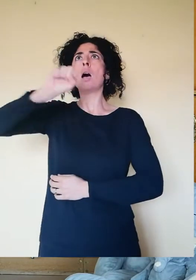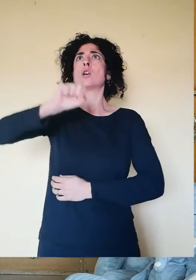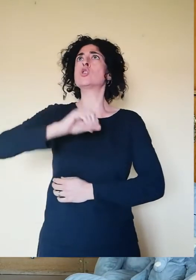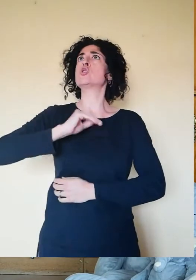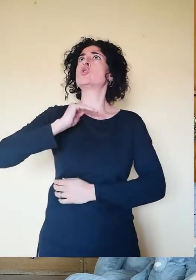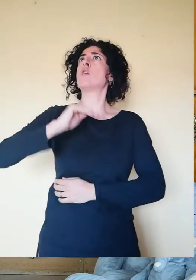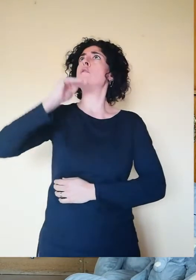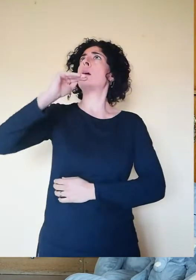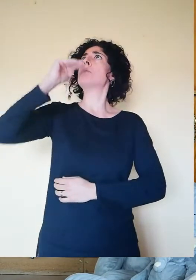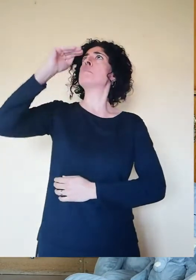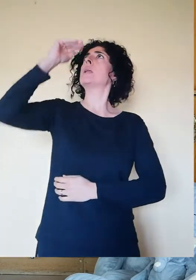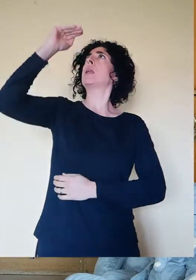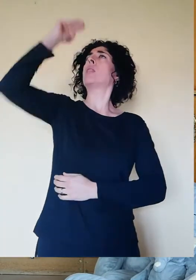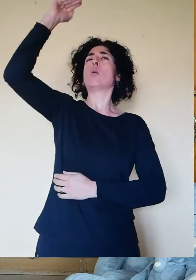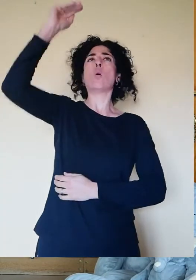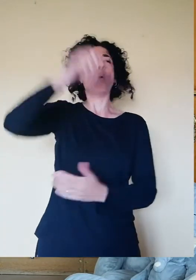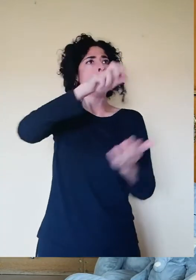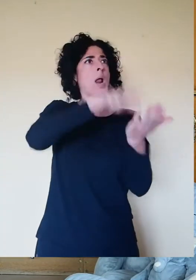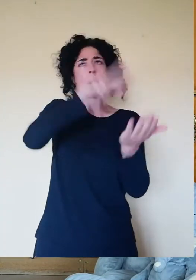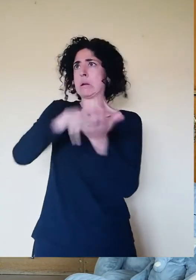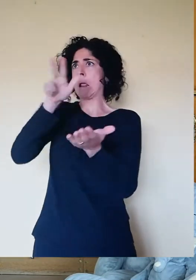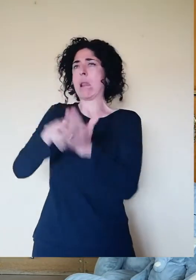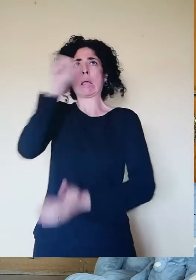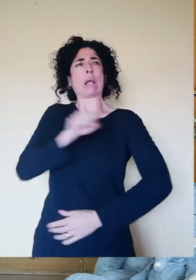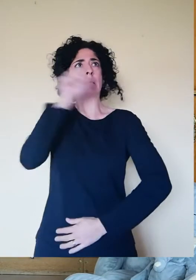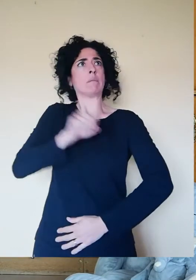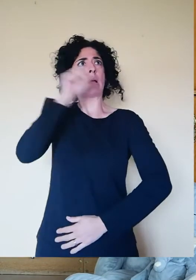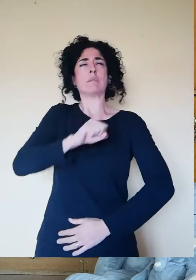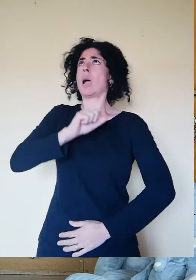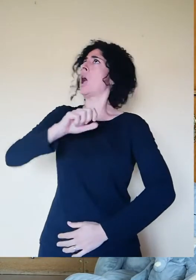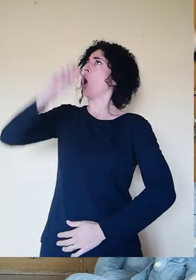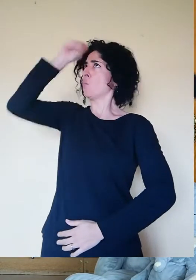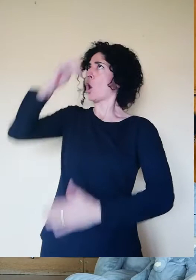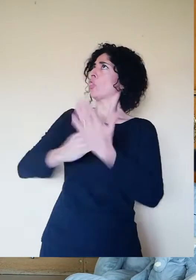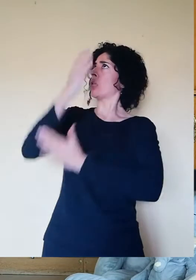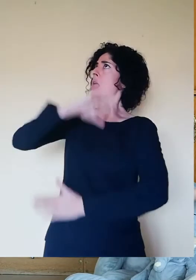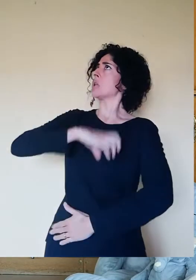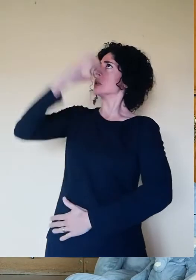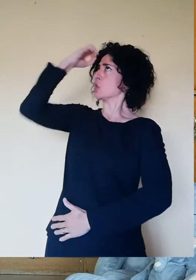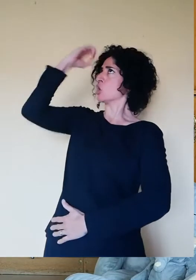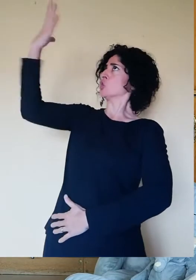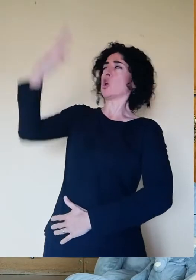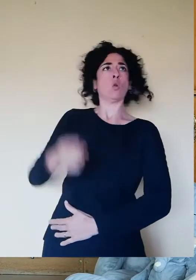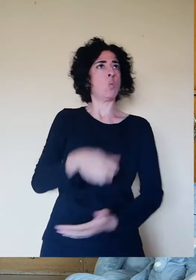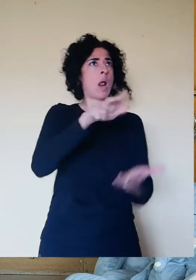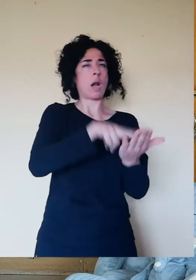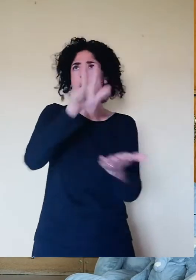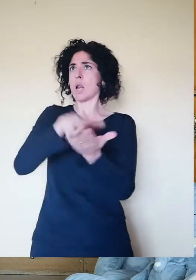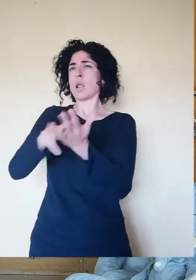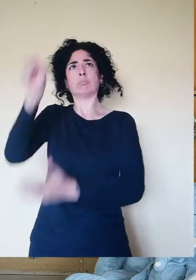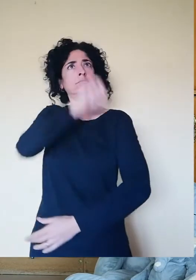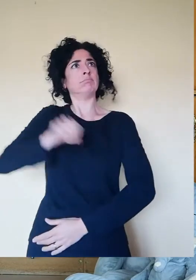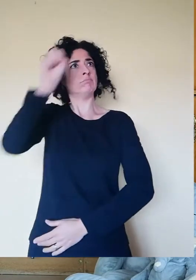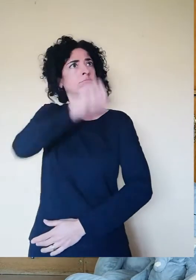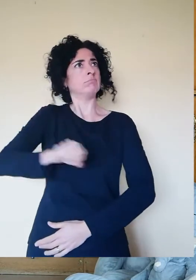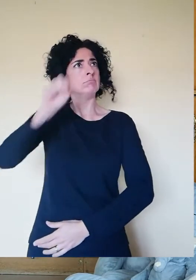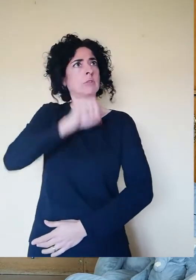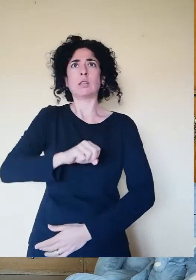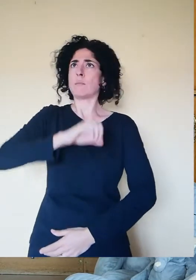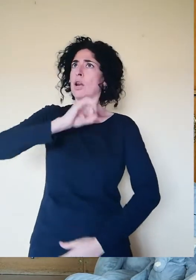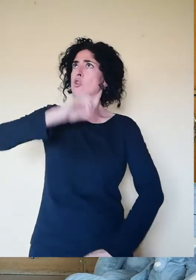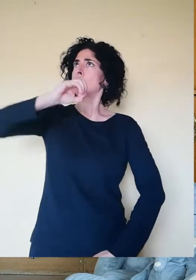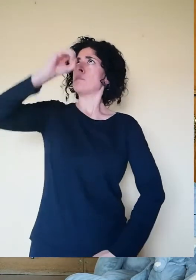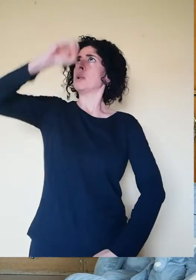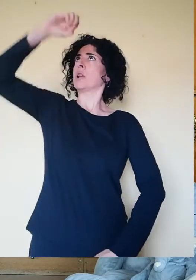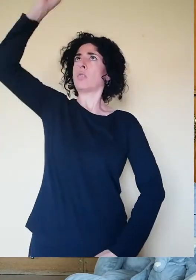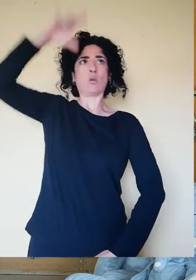mi, re, do. Una rana que canta ba, ba, buen día, señor sol. Una rana que canta ba, ba, la, sol, fa, mi,